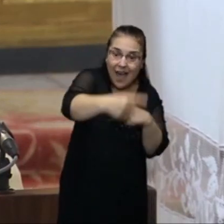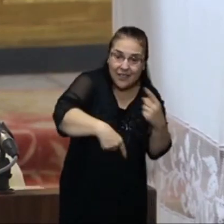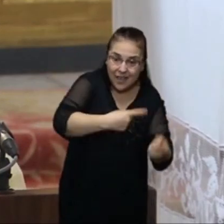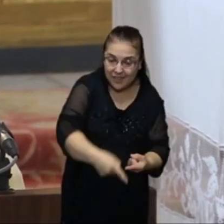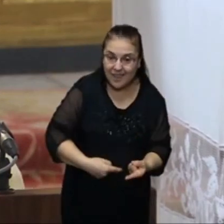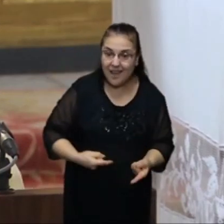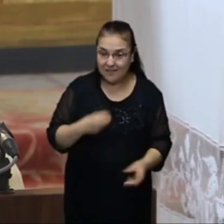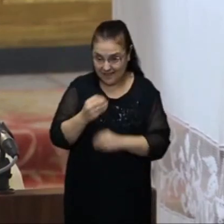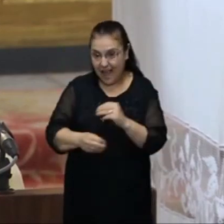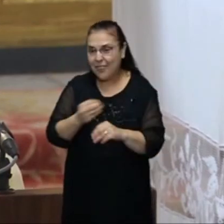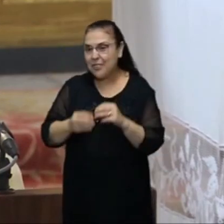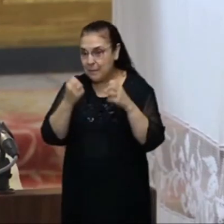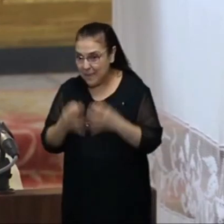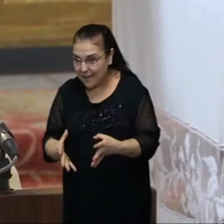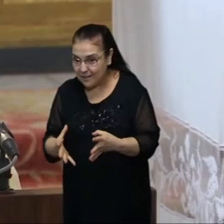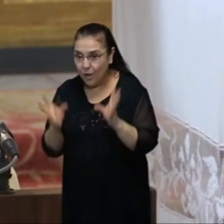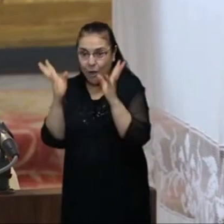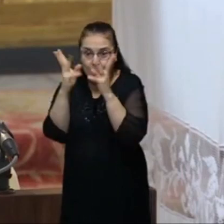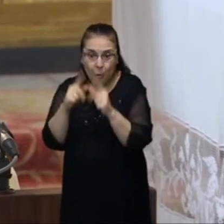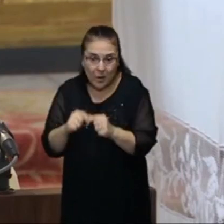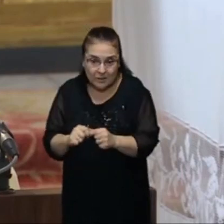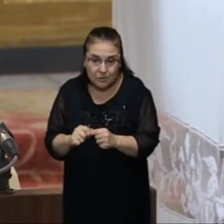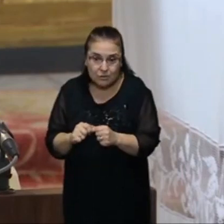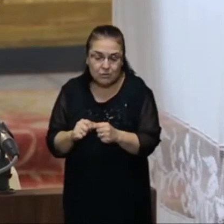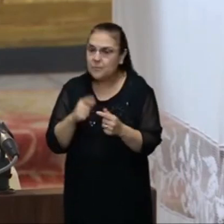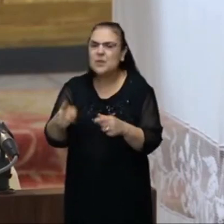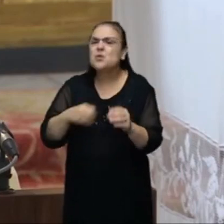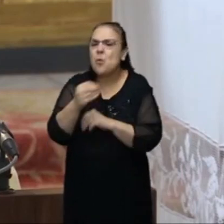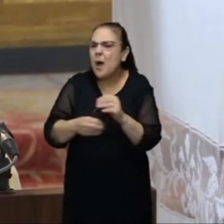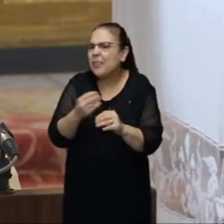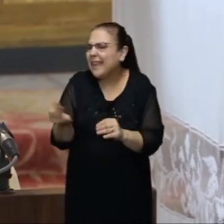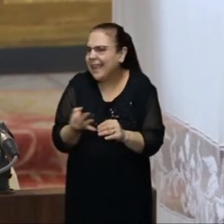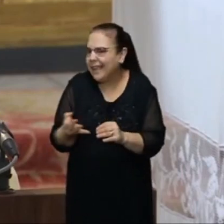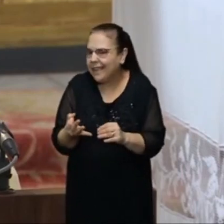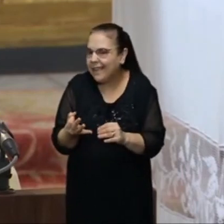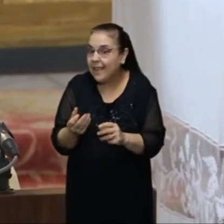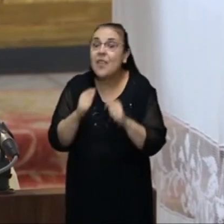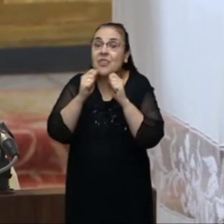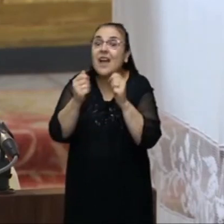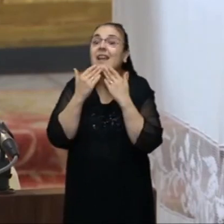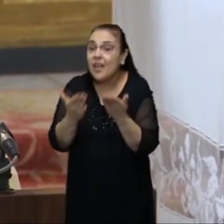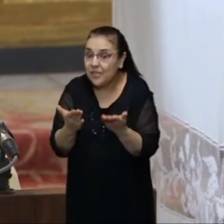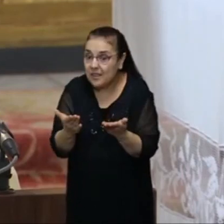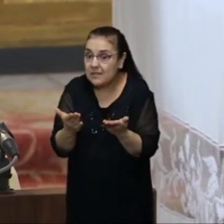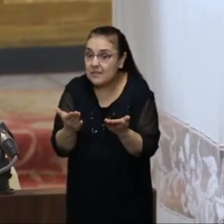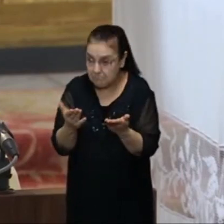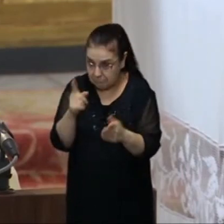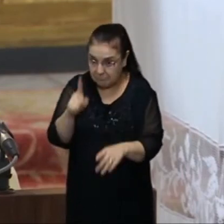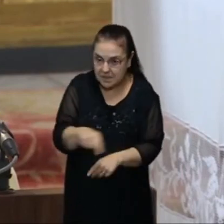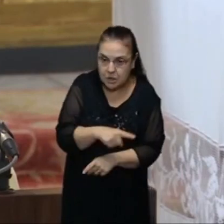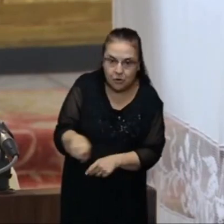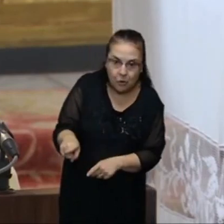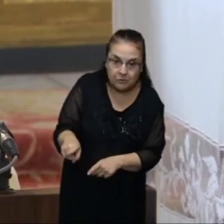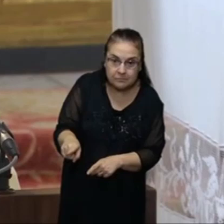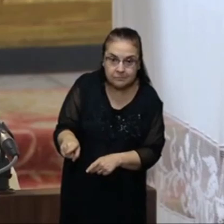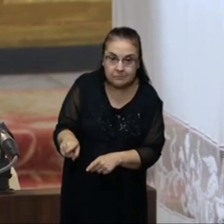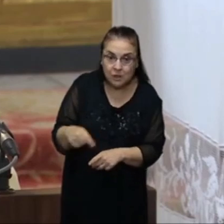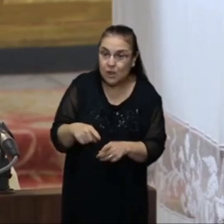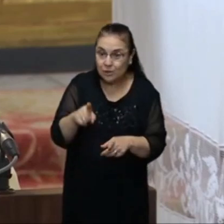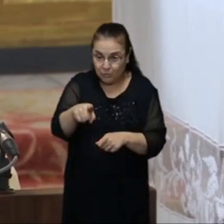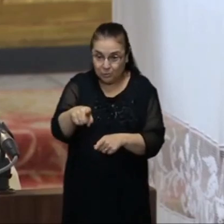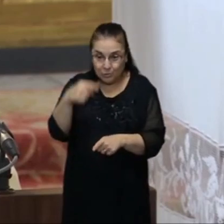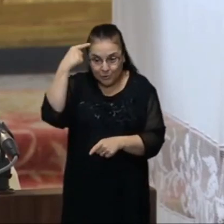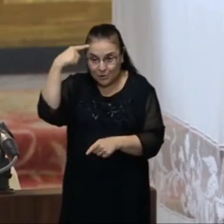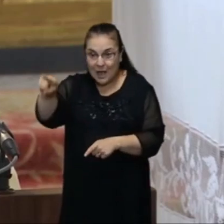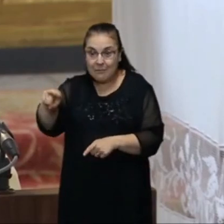hace Dios cada día? ¿Y qué haces? ¿Se lo agradeces por lo menos? ¿Te das cuenta de que te lo ha hecho por tu